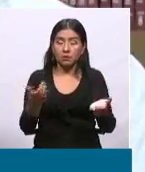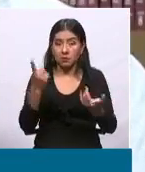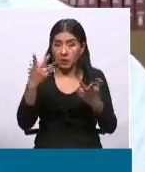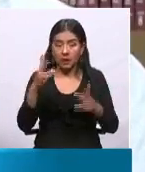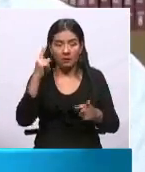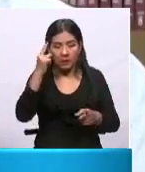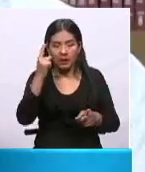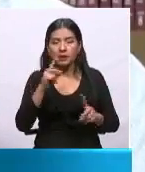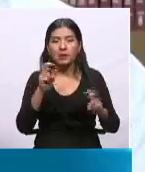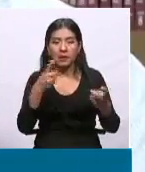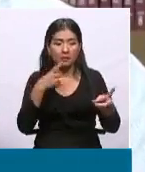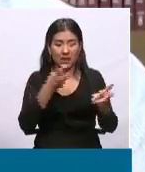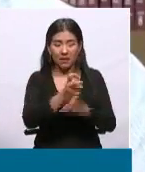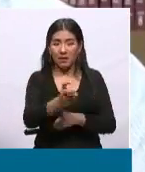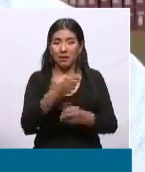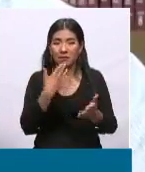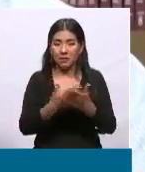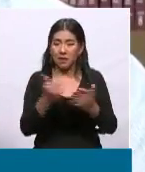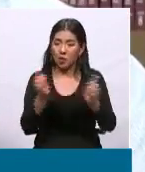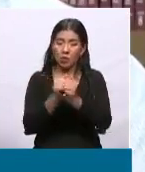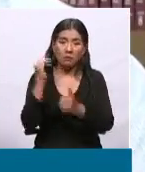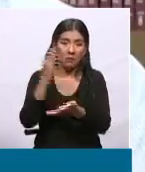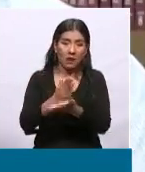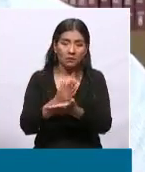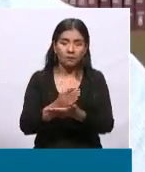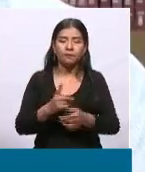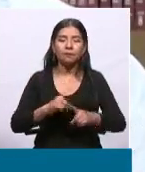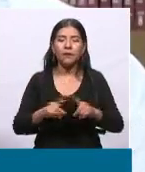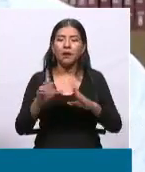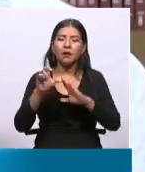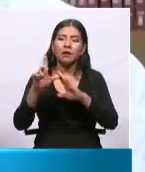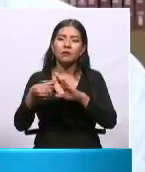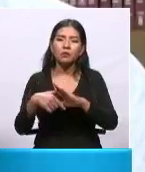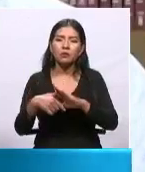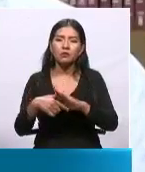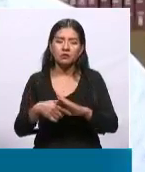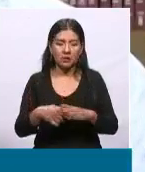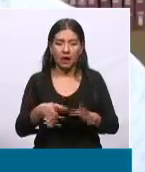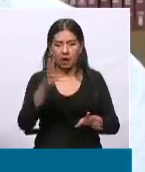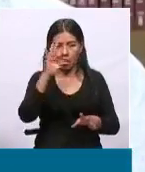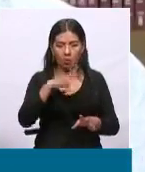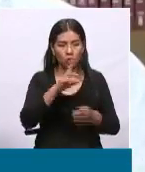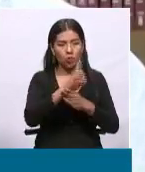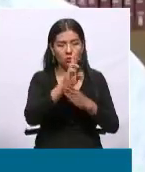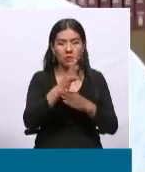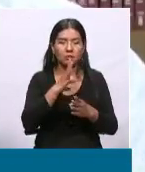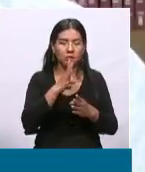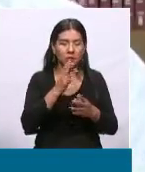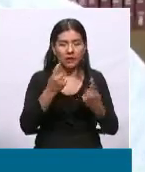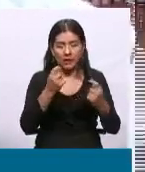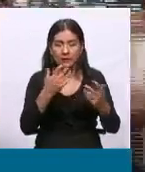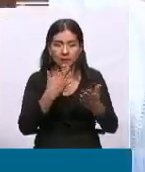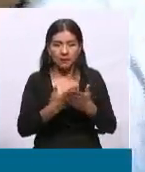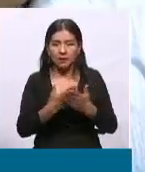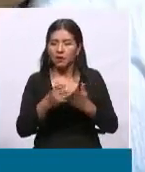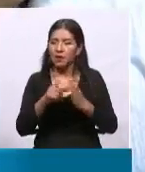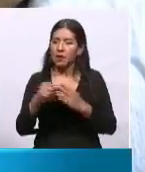gente con el paro. Pero sale Rómulo Calvo hace poquitas horas y dice: el paro indefinido